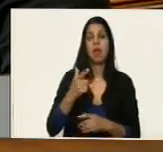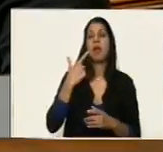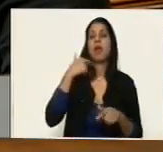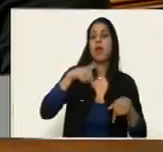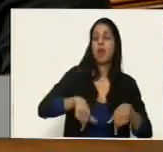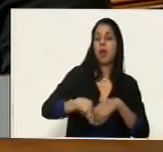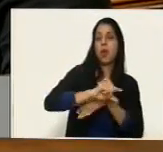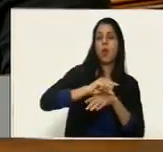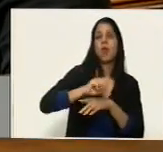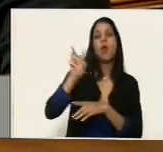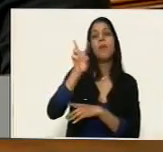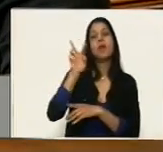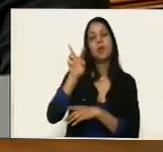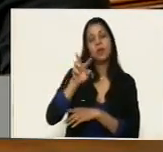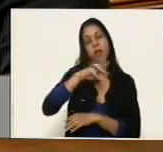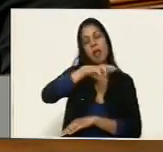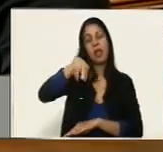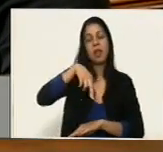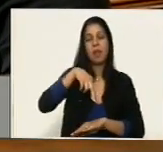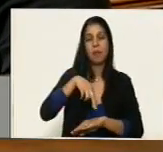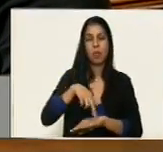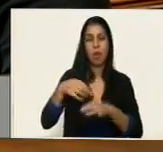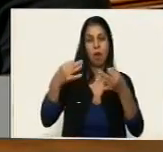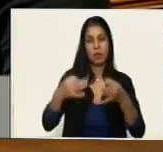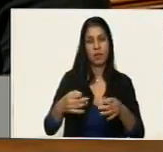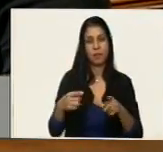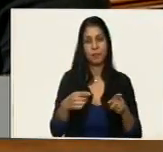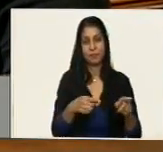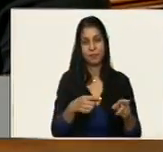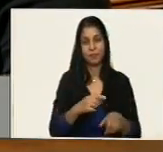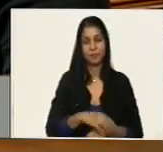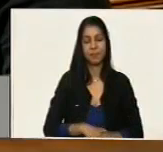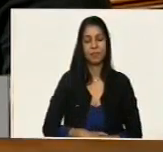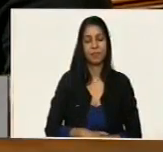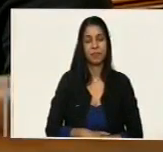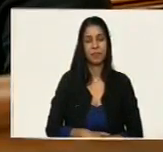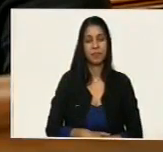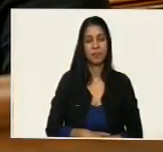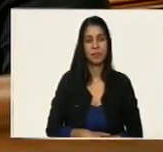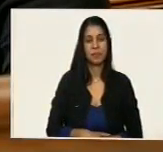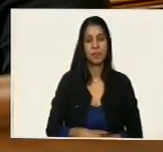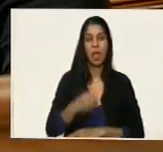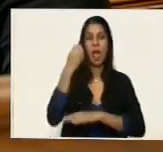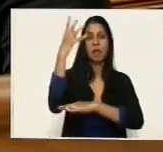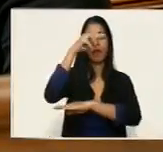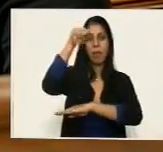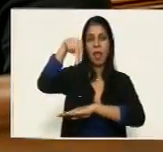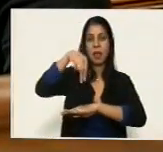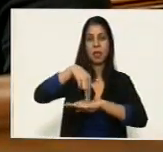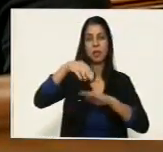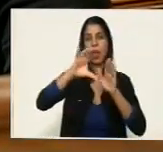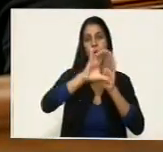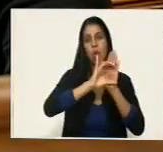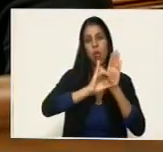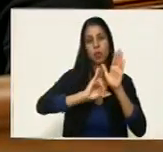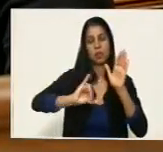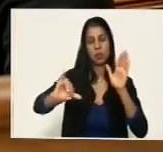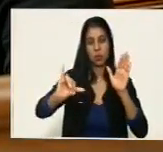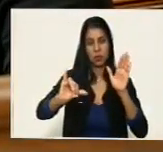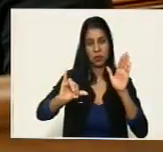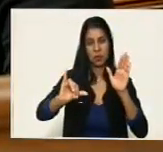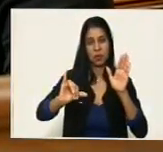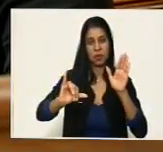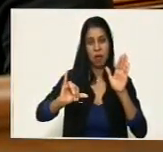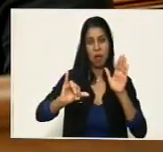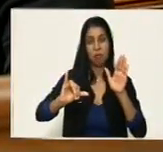constitucionalmente electo de la República Bolivariana de Venezuela. La Asamblea Nacional Constituyente,